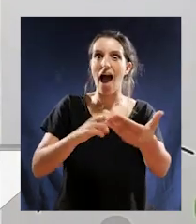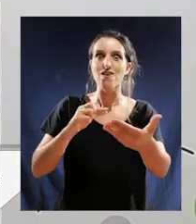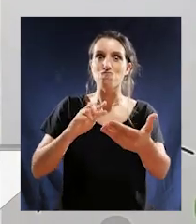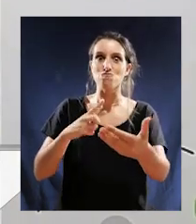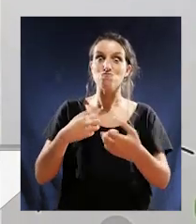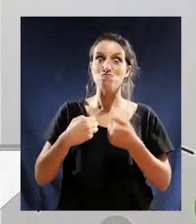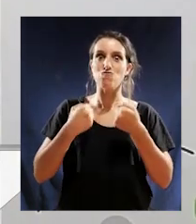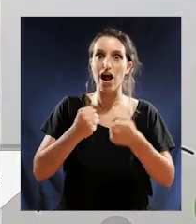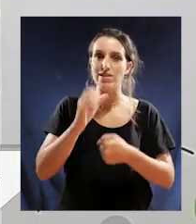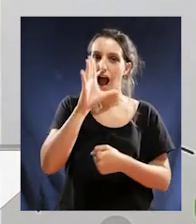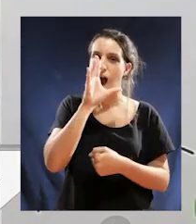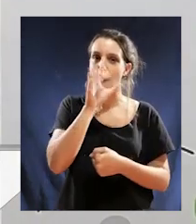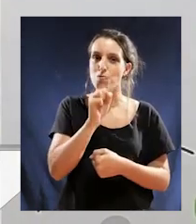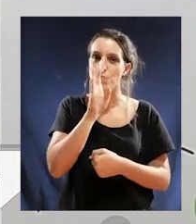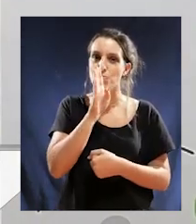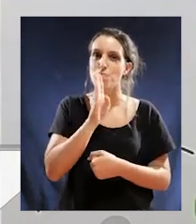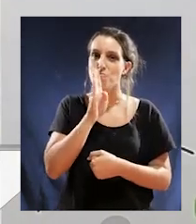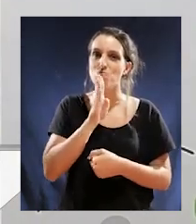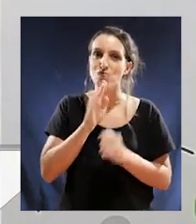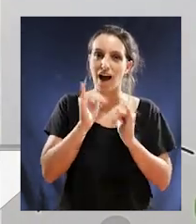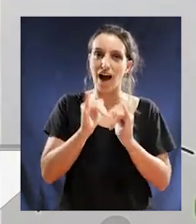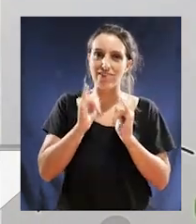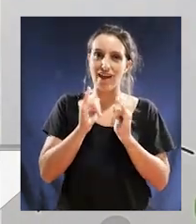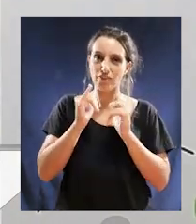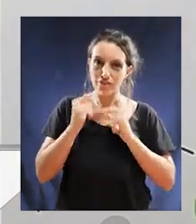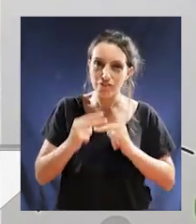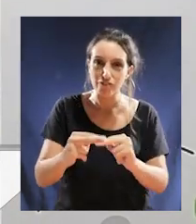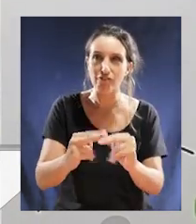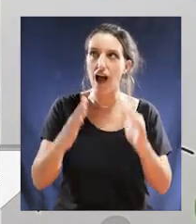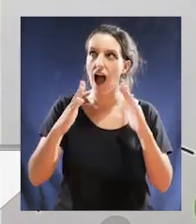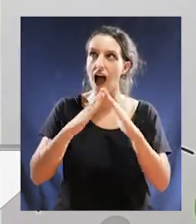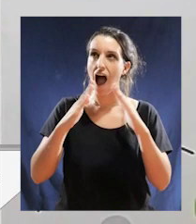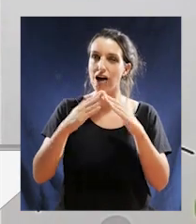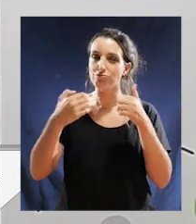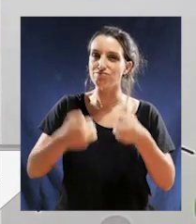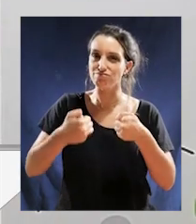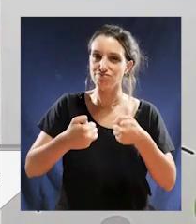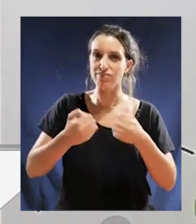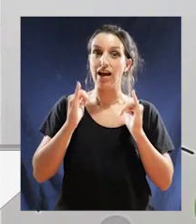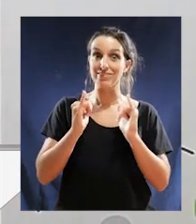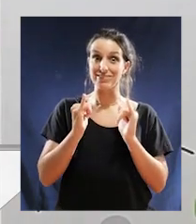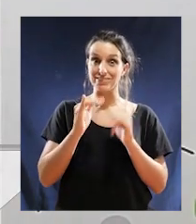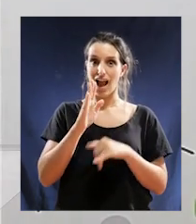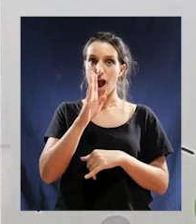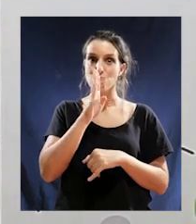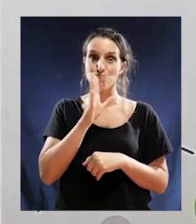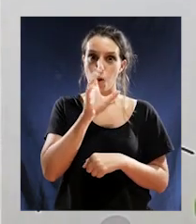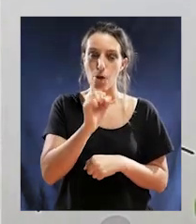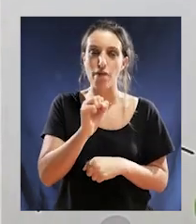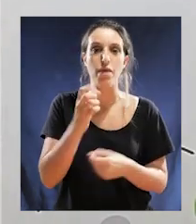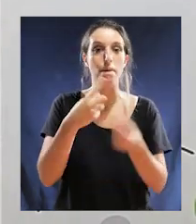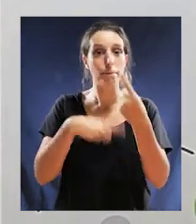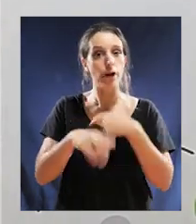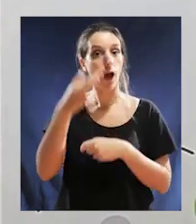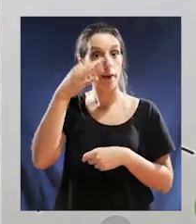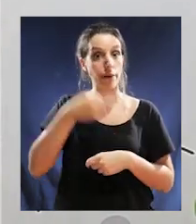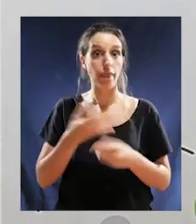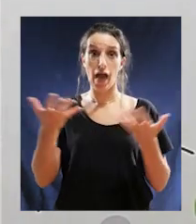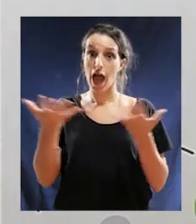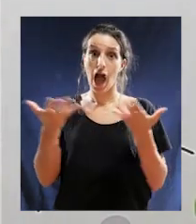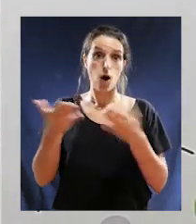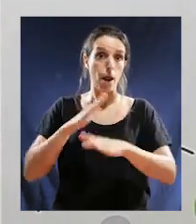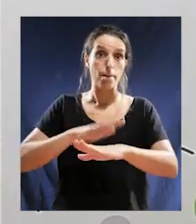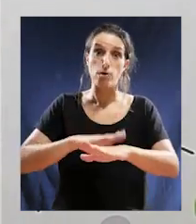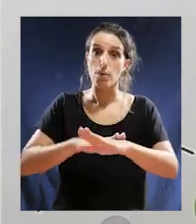fortaleza y la fuerza para sostenernos a lo largo de a lo largo de los días pero es cierto que en la actualidad